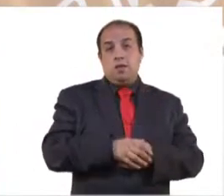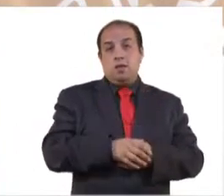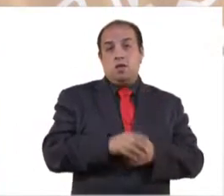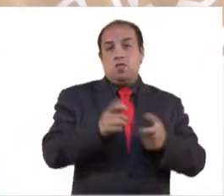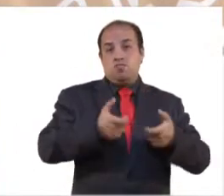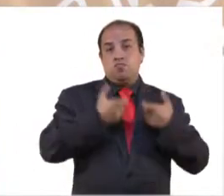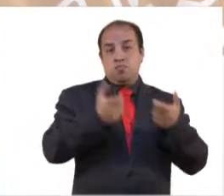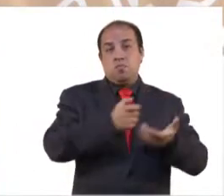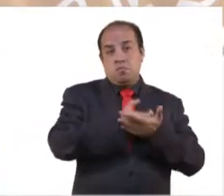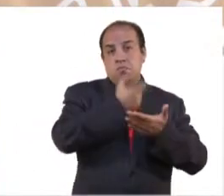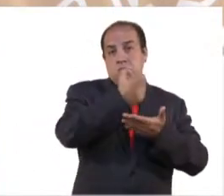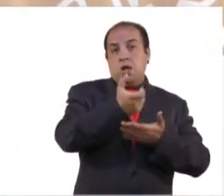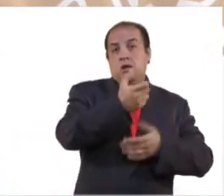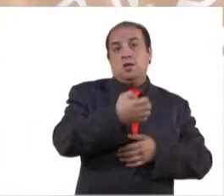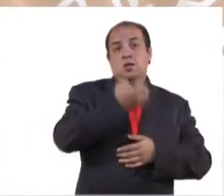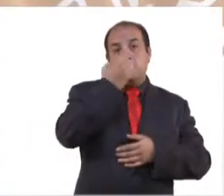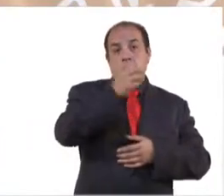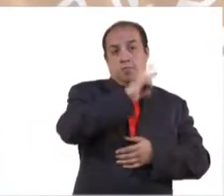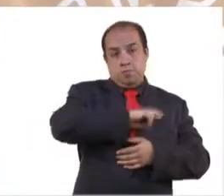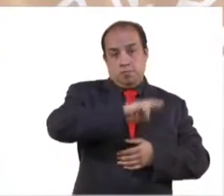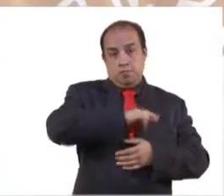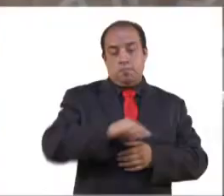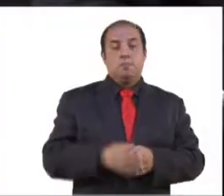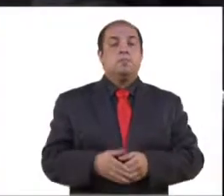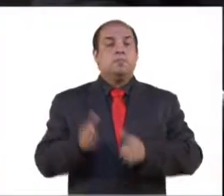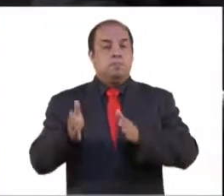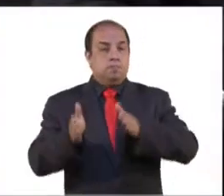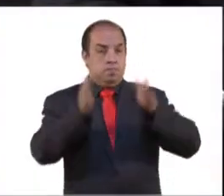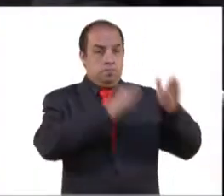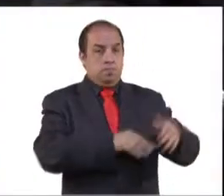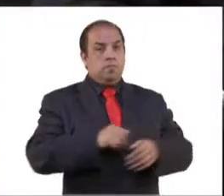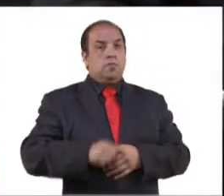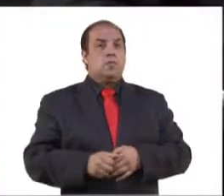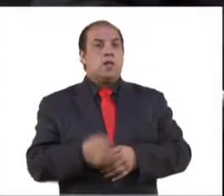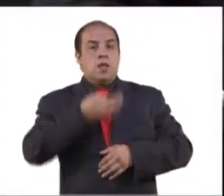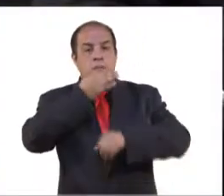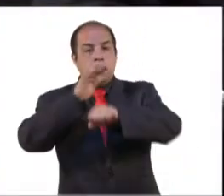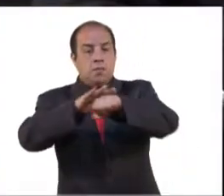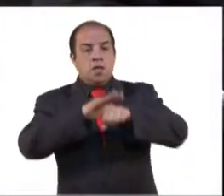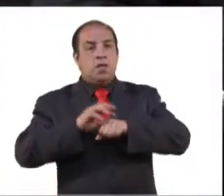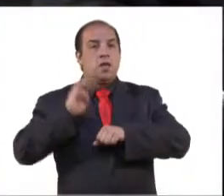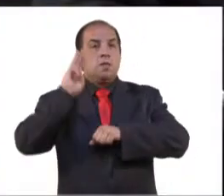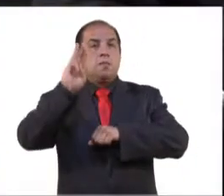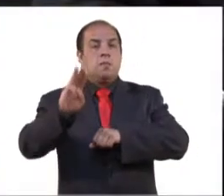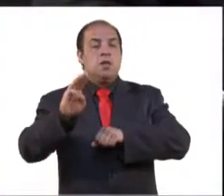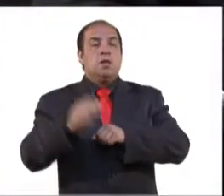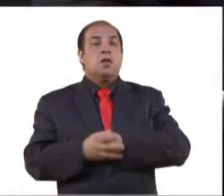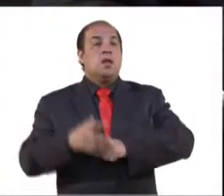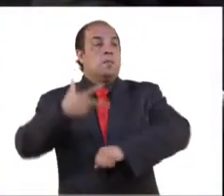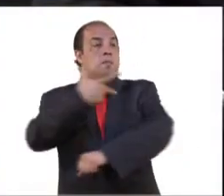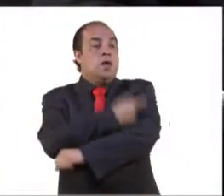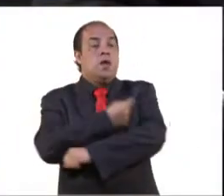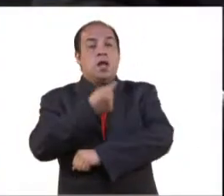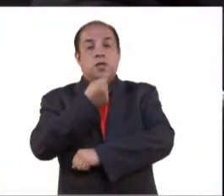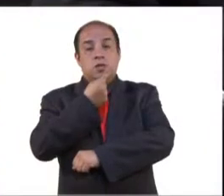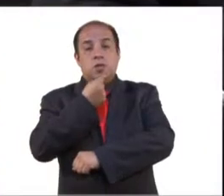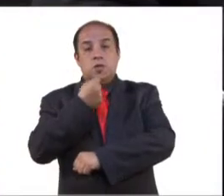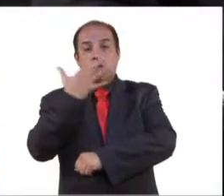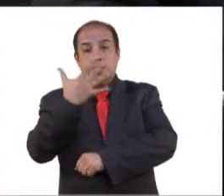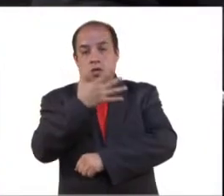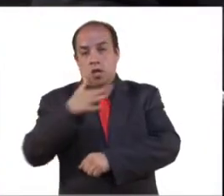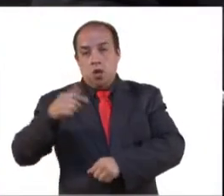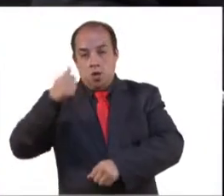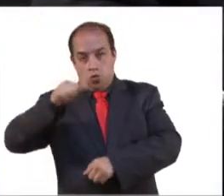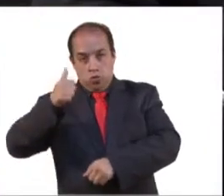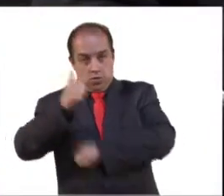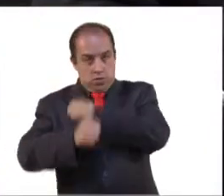privada. Gracias, doctora. En otro tema también se anuncia que ya el miércoles es el último día para vacunar contra COVID a los menores de 5 a 11 años